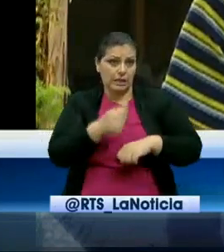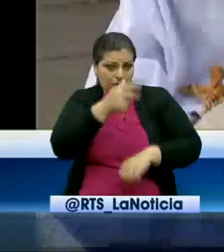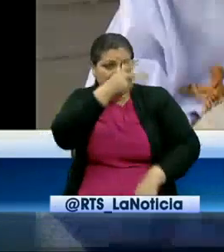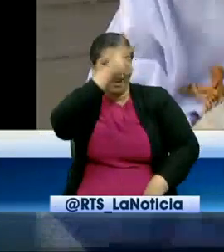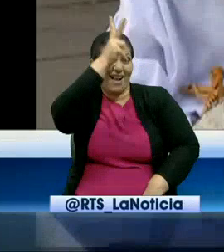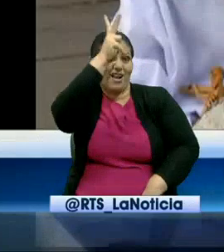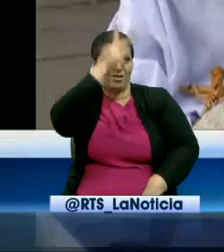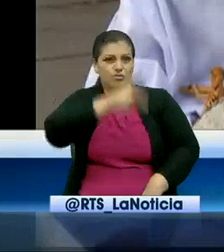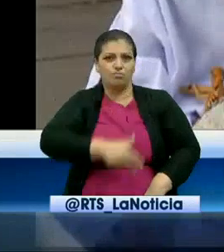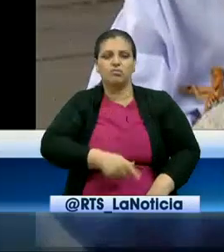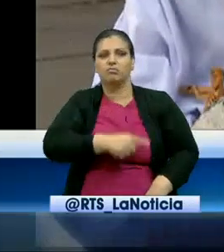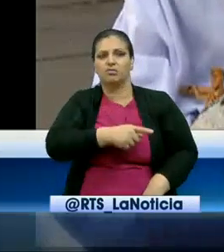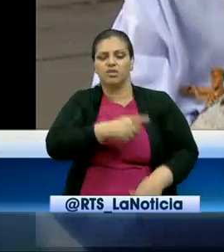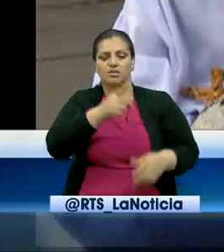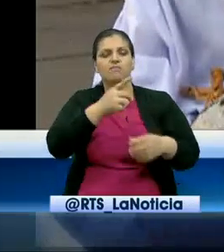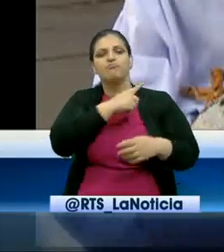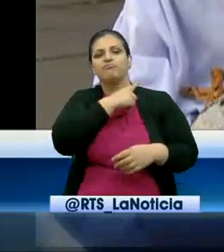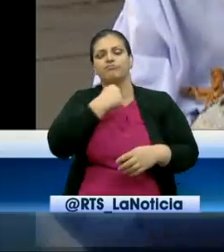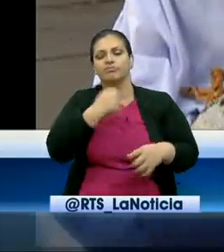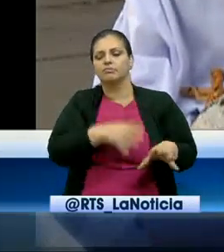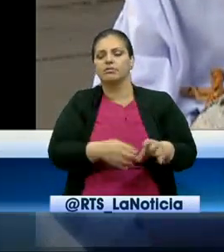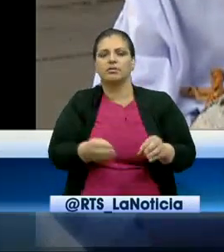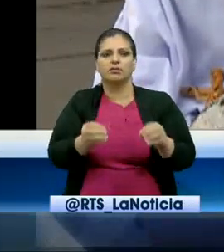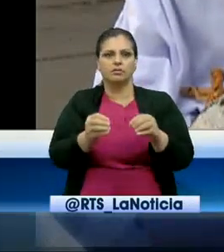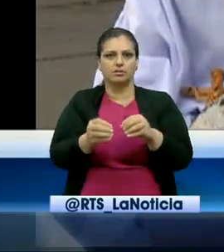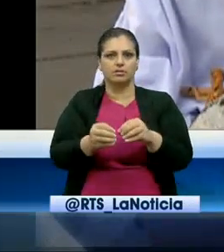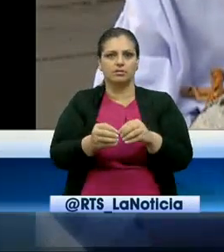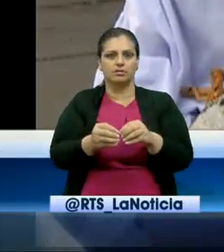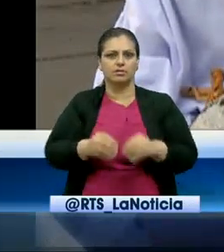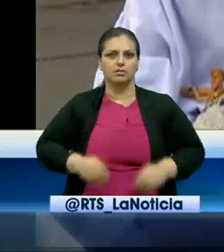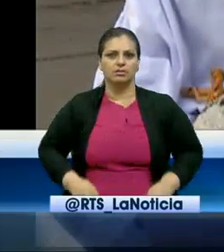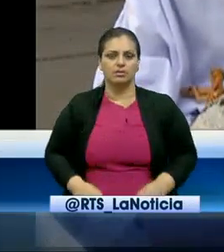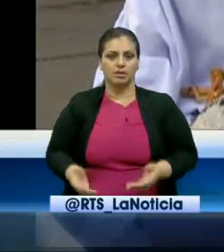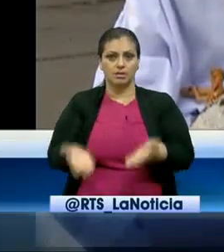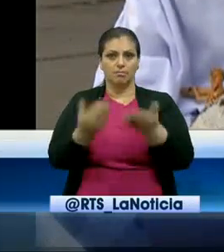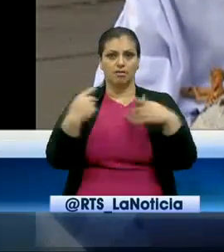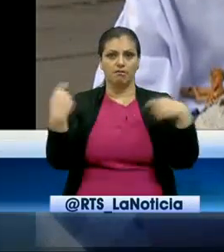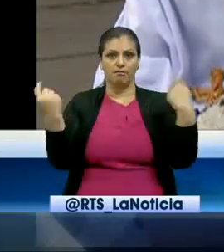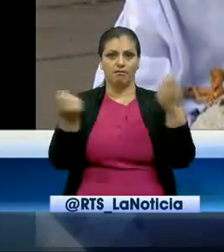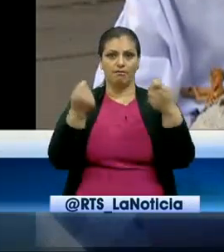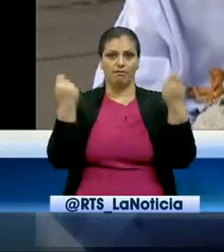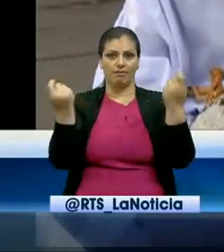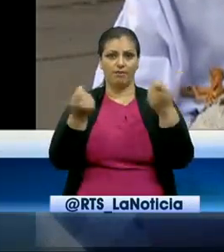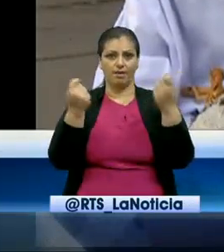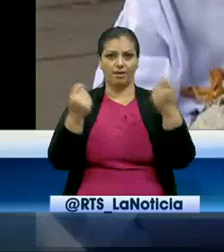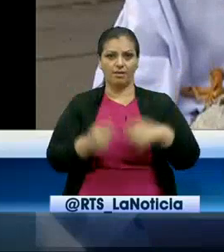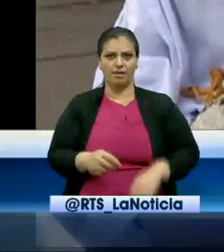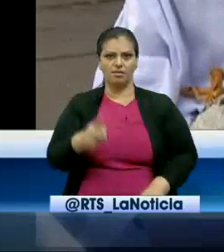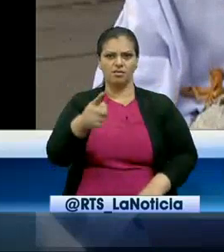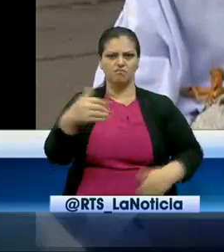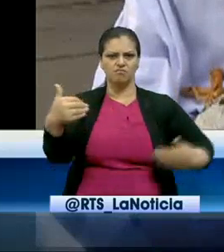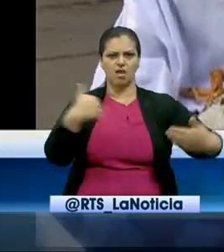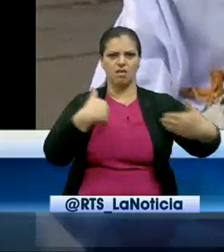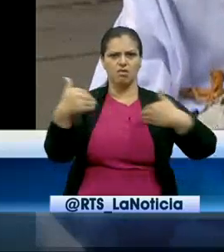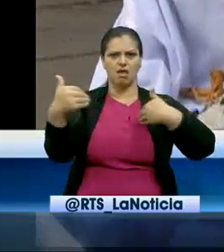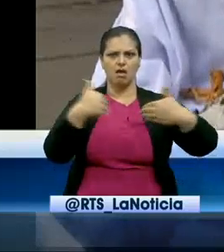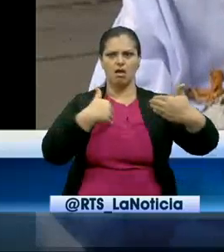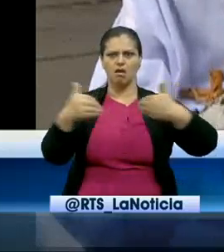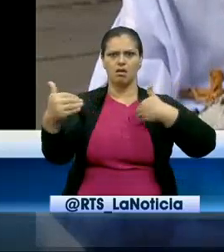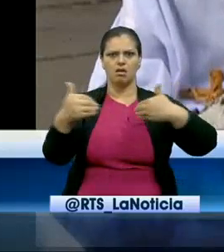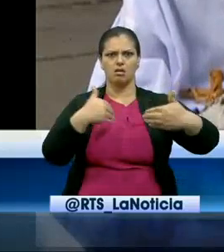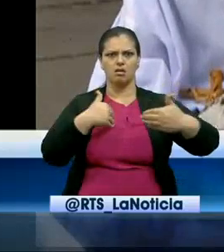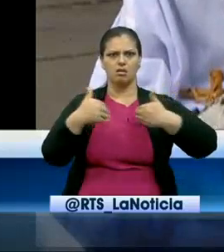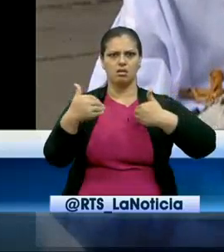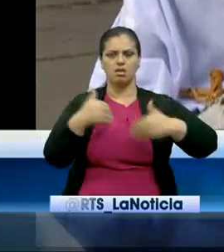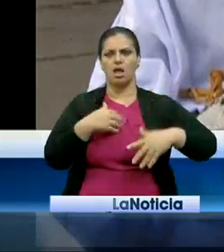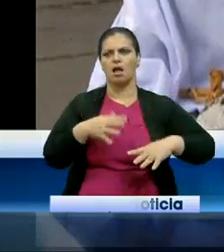fino. Bueno, en la primera escena, que se llama Fiestas Priostes y Santos Patronos, en la primera escena se narra, porque